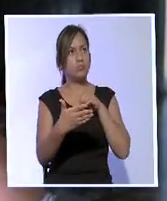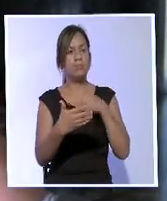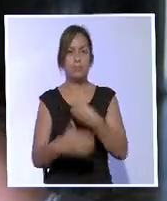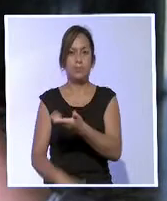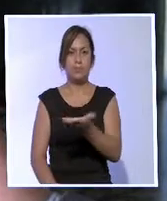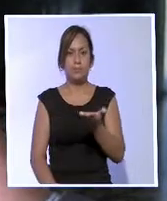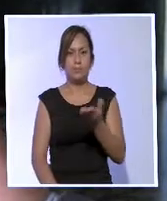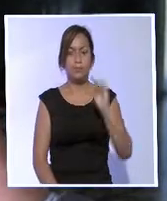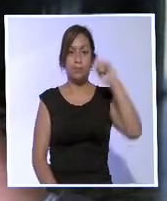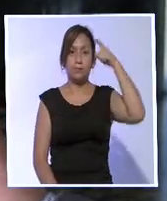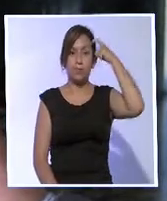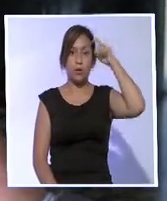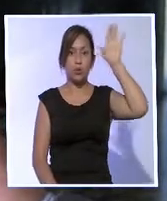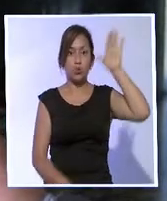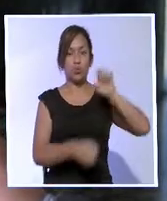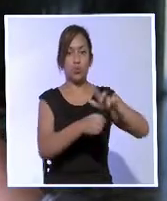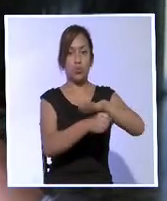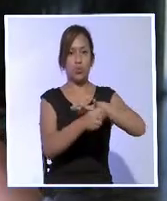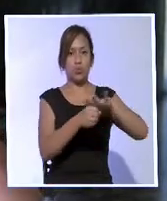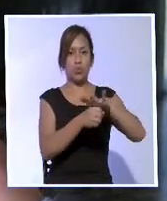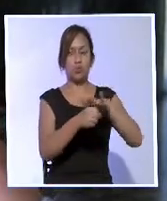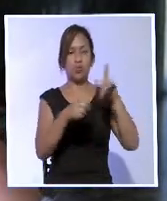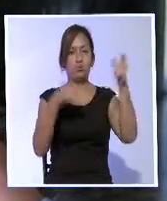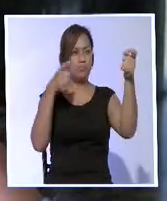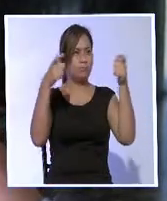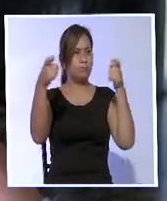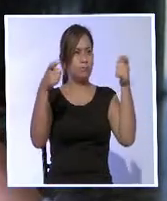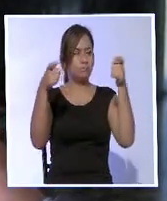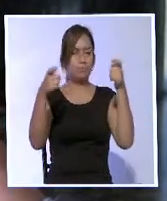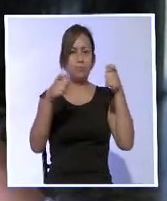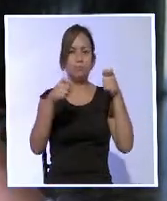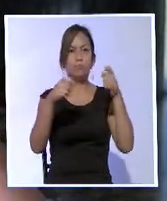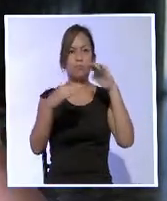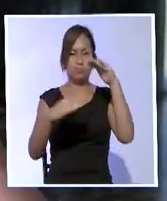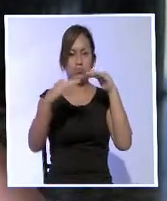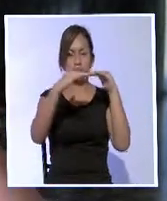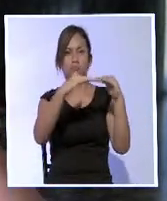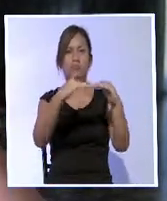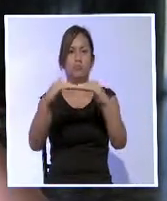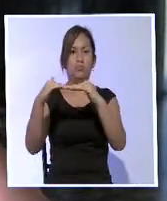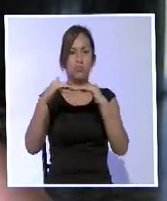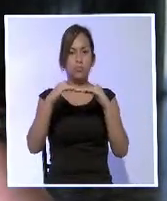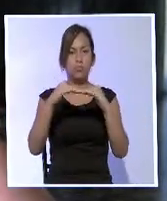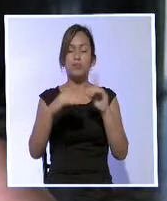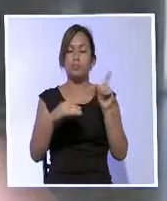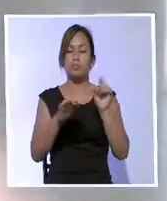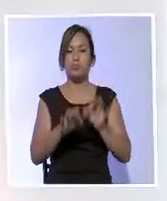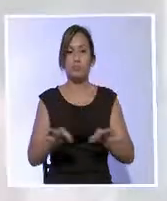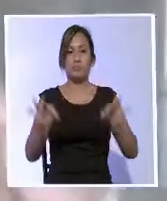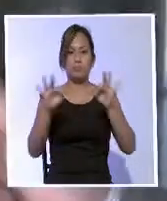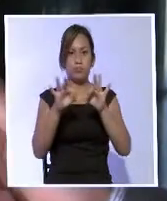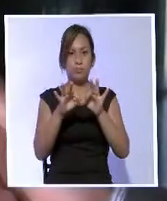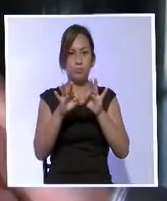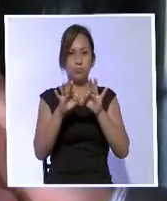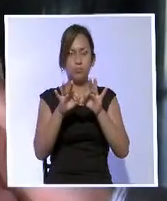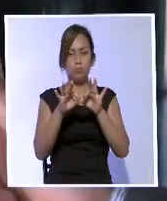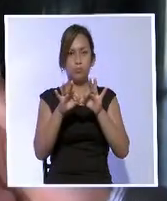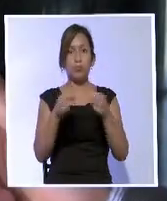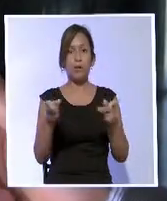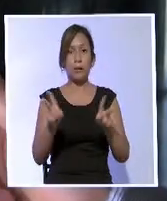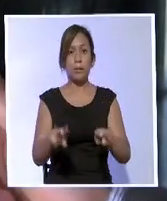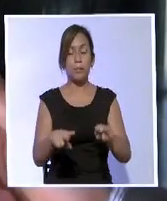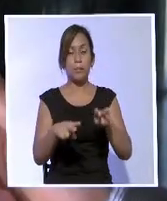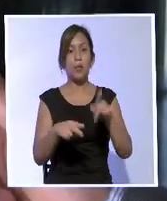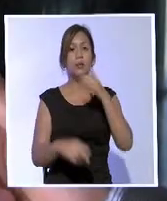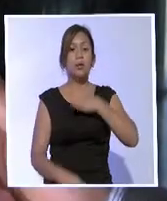estado sus roles fundamentales de regulación de control de redistribución el rol promotor que debe cumplir el estado pero también creo que rafael